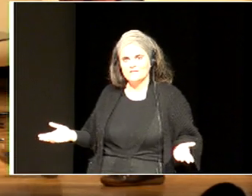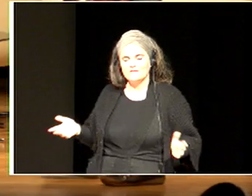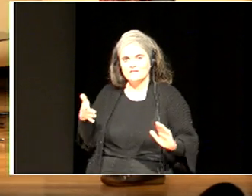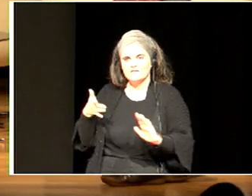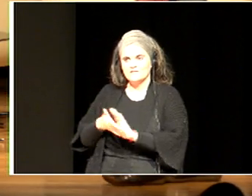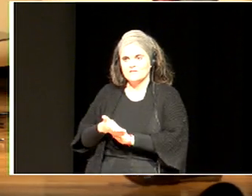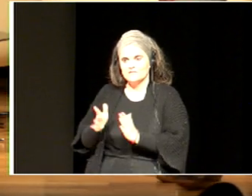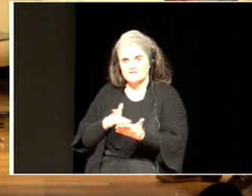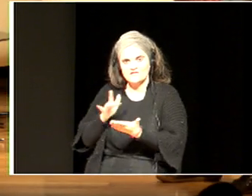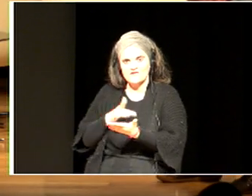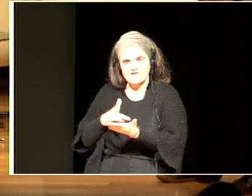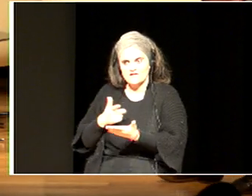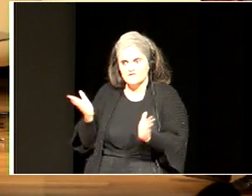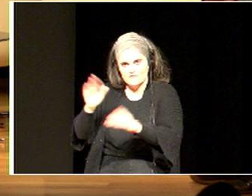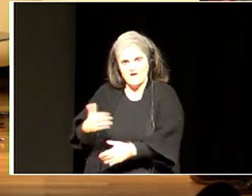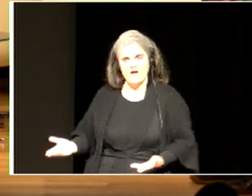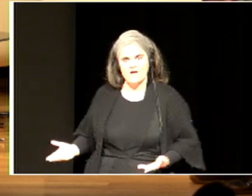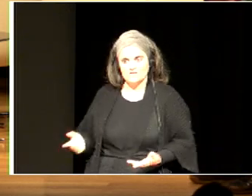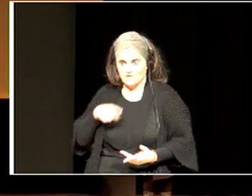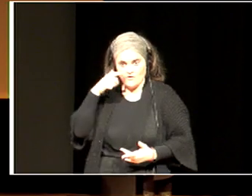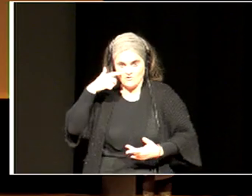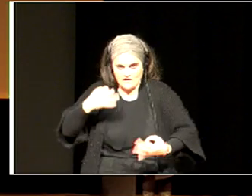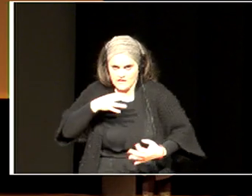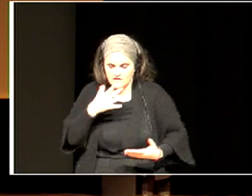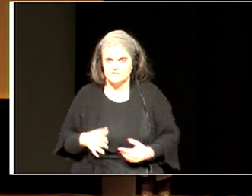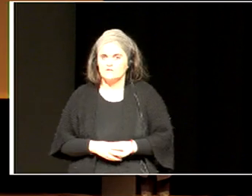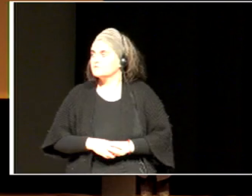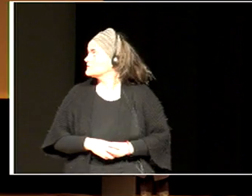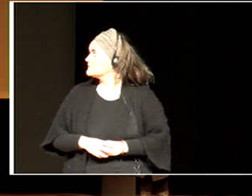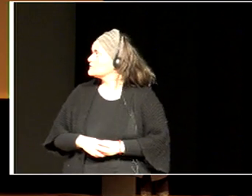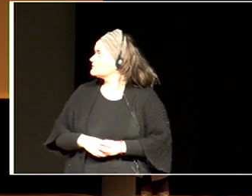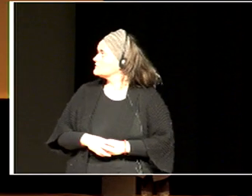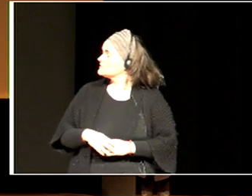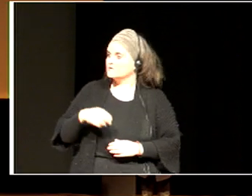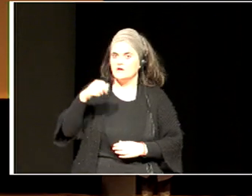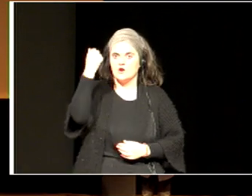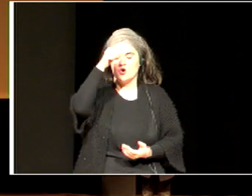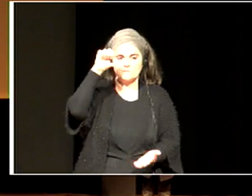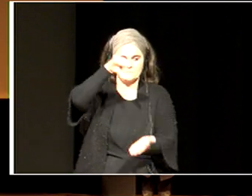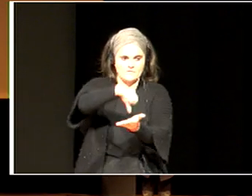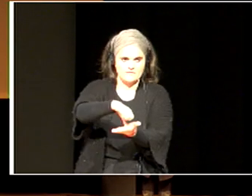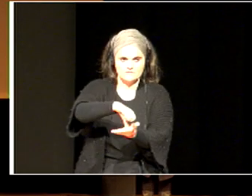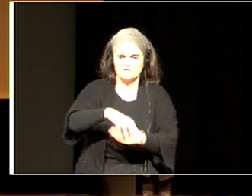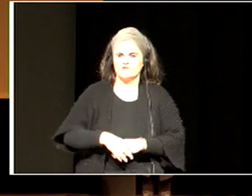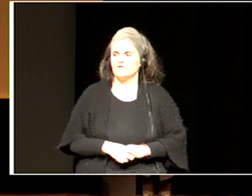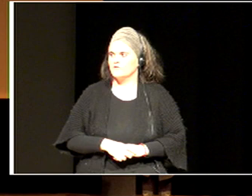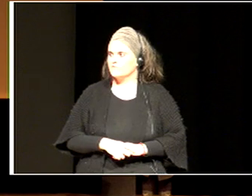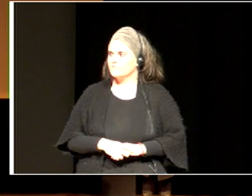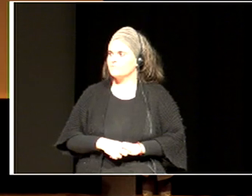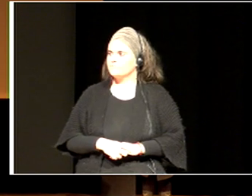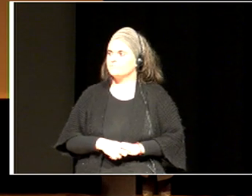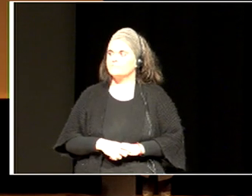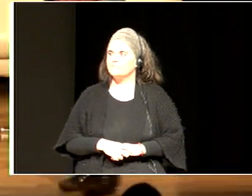esto es real hoy en día el androcentrismo decía jarcha os acordáis hoy como nos vamos a acordar si tenemos una edad